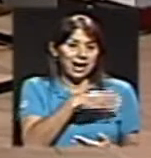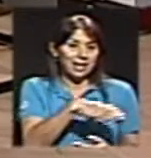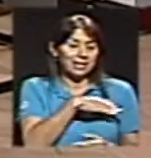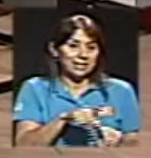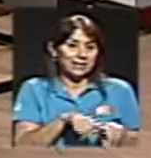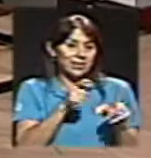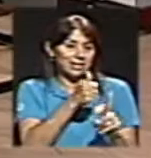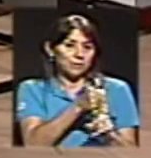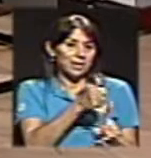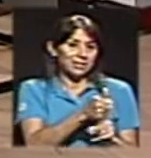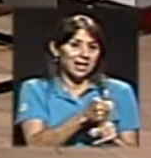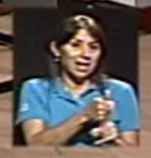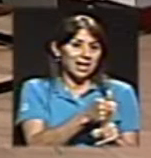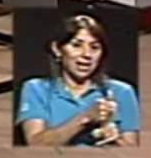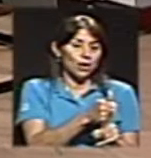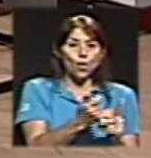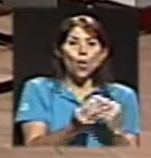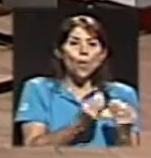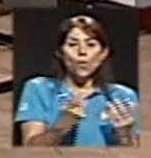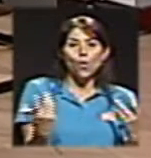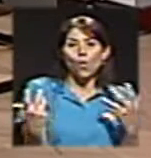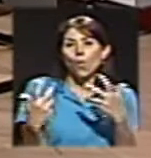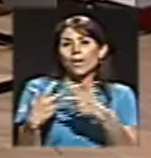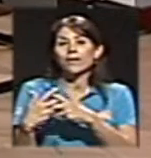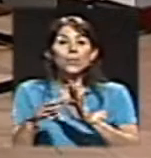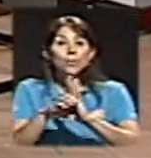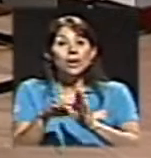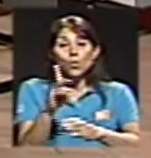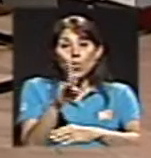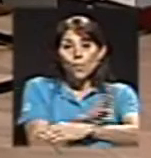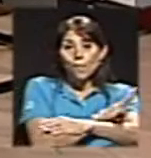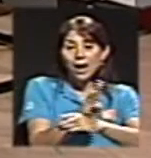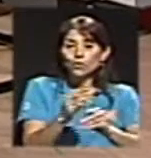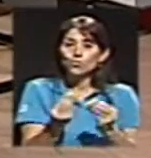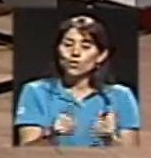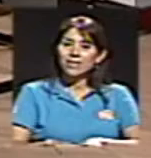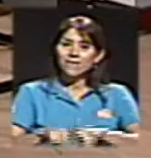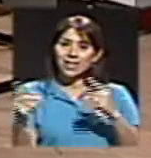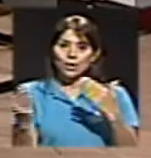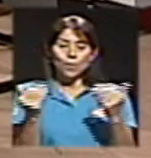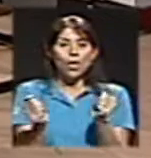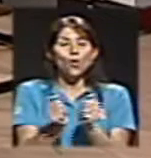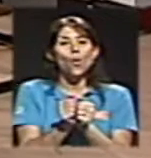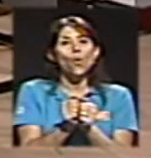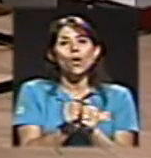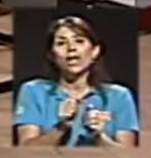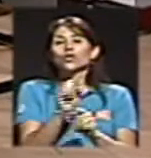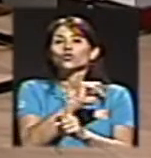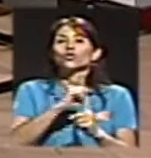diferentes? Un banco es bastante diferente de las sociedades de seguros del